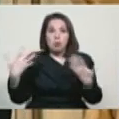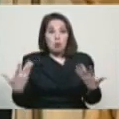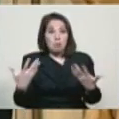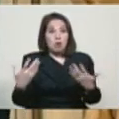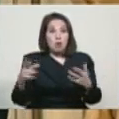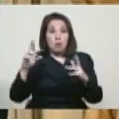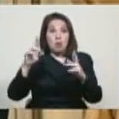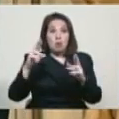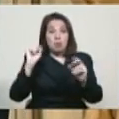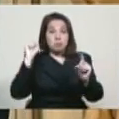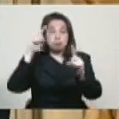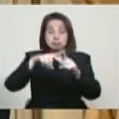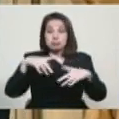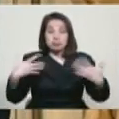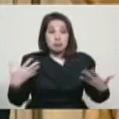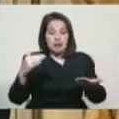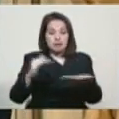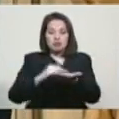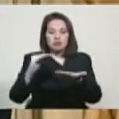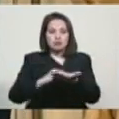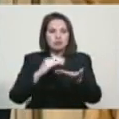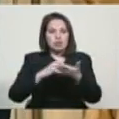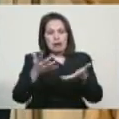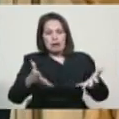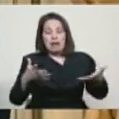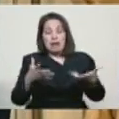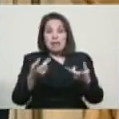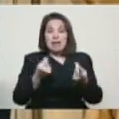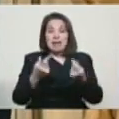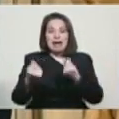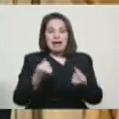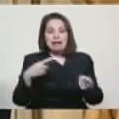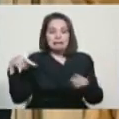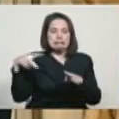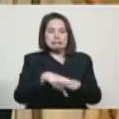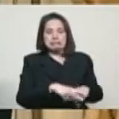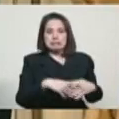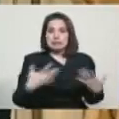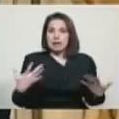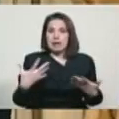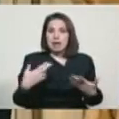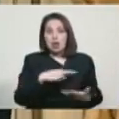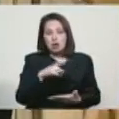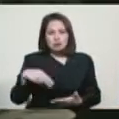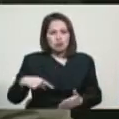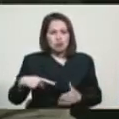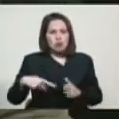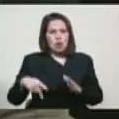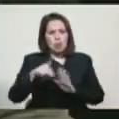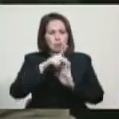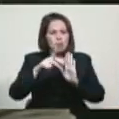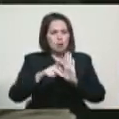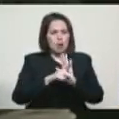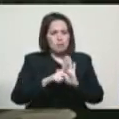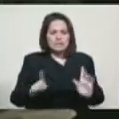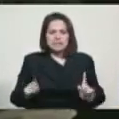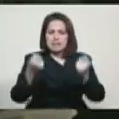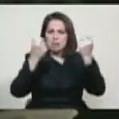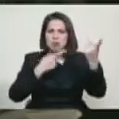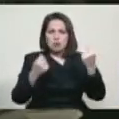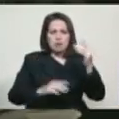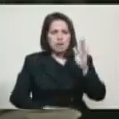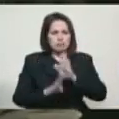todos es resolver la victoria sobre la guerra económica. Y en eso estamos empeñados con el programa de recuperación económica,